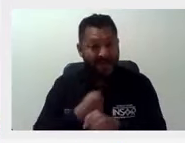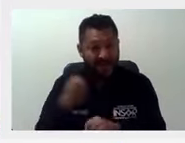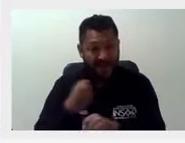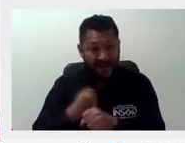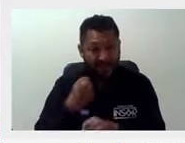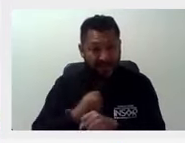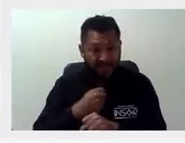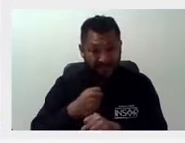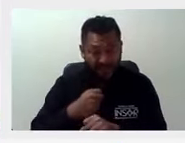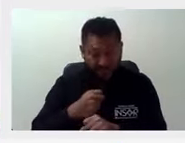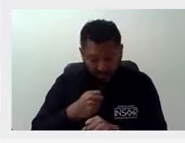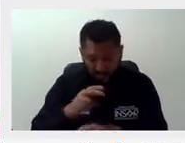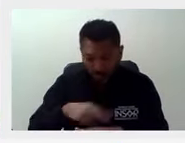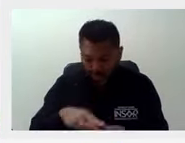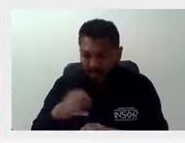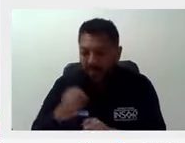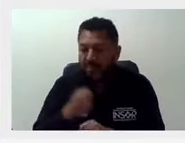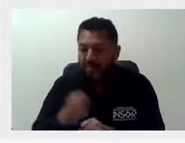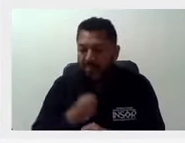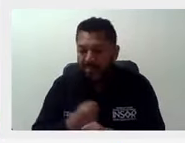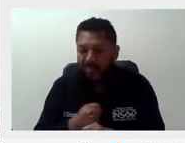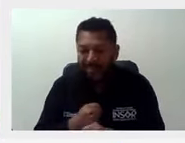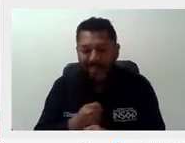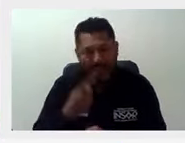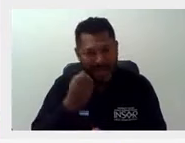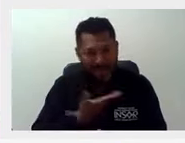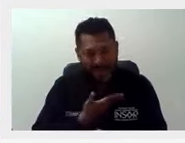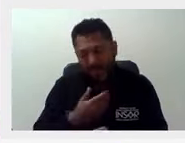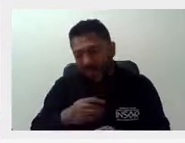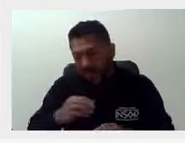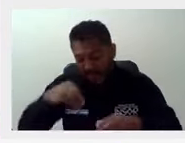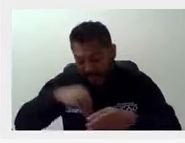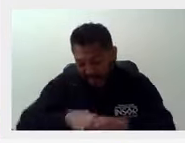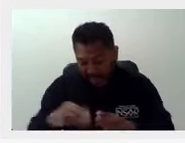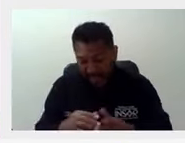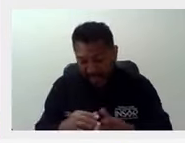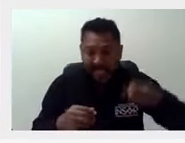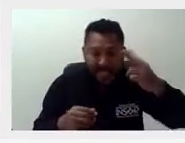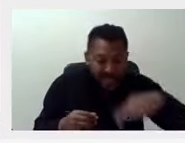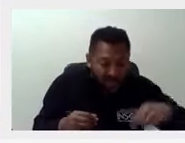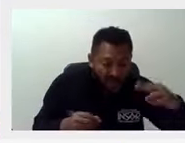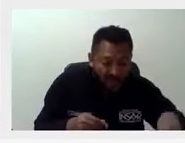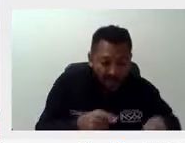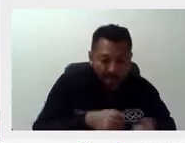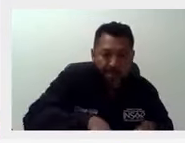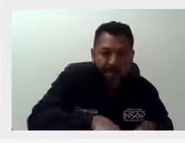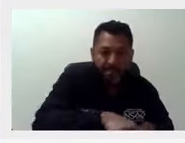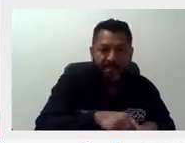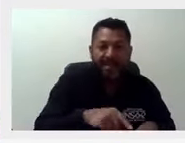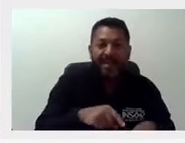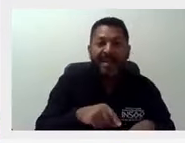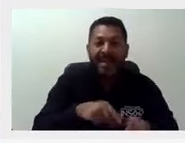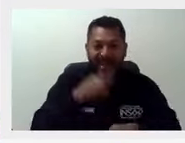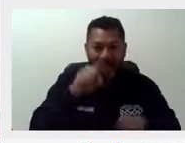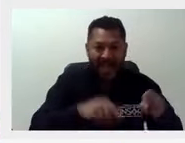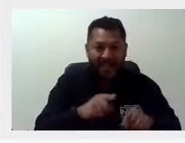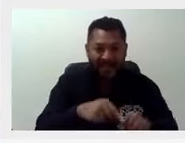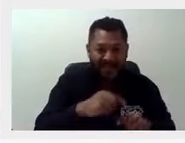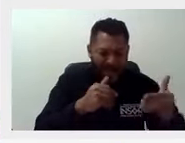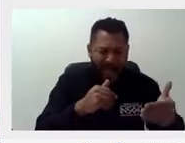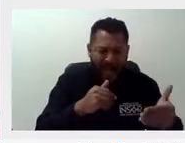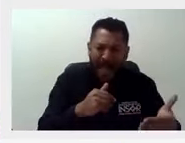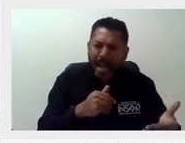mismo tener sus propios trabajos, tener en casa a sus hijos, además muchas, sobre todo con niños más pequeños, el